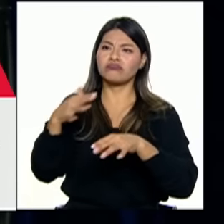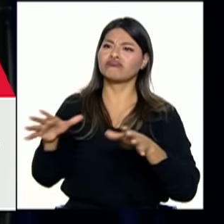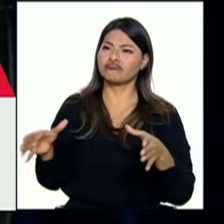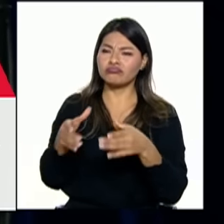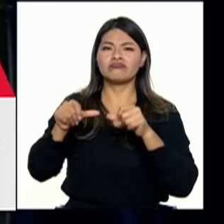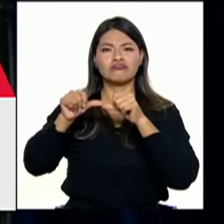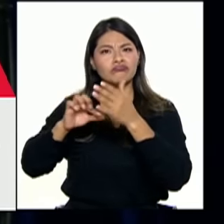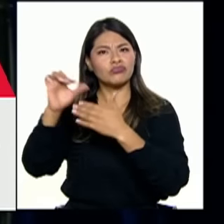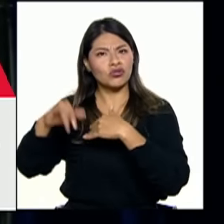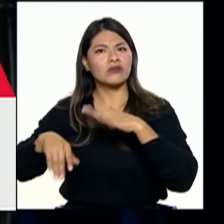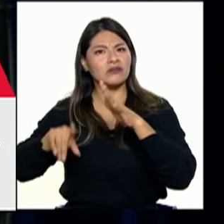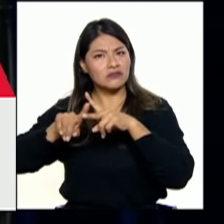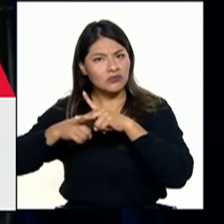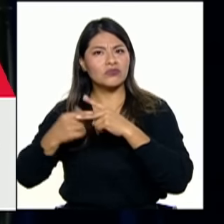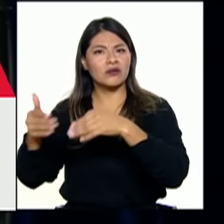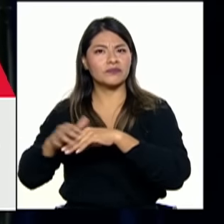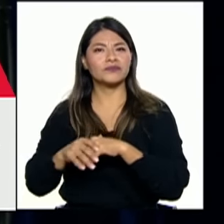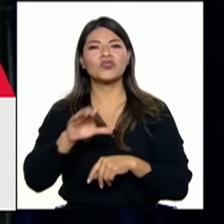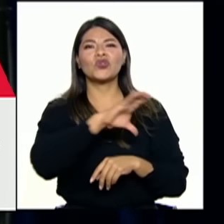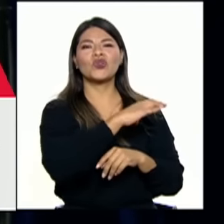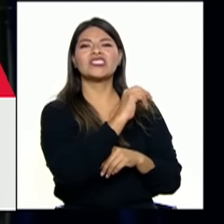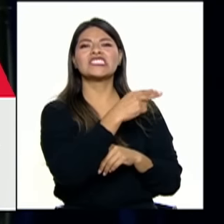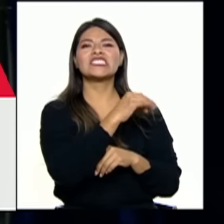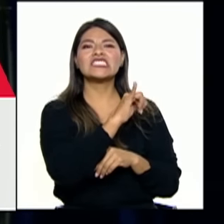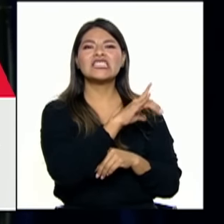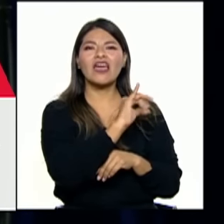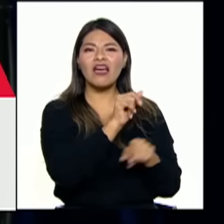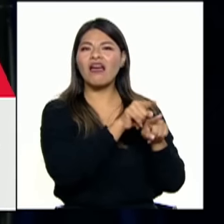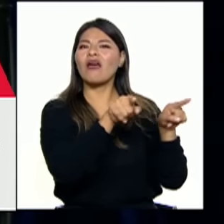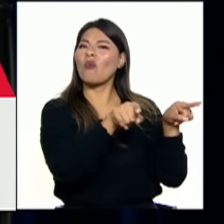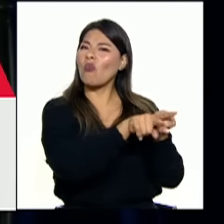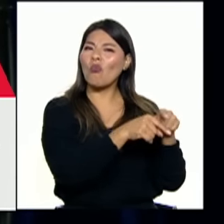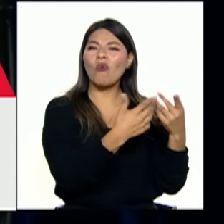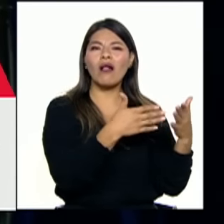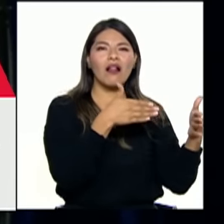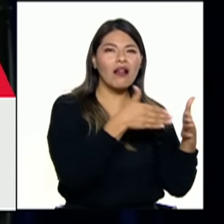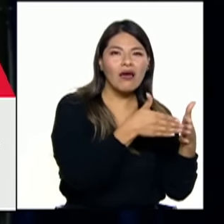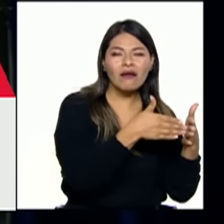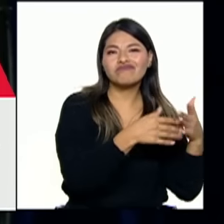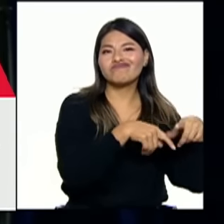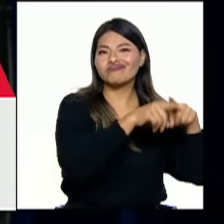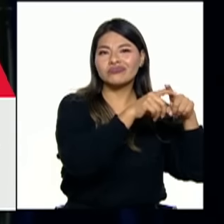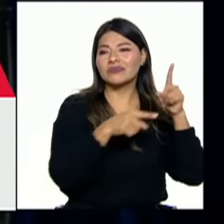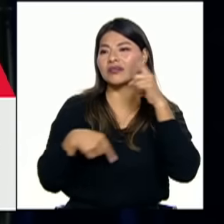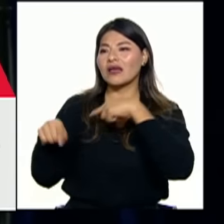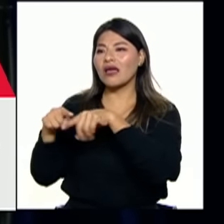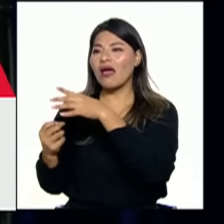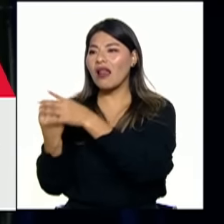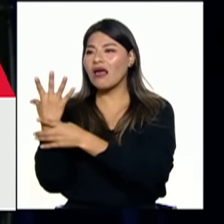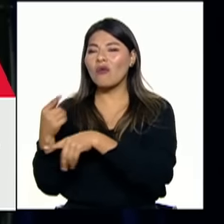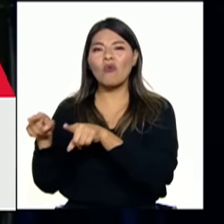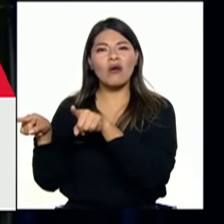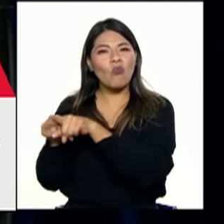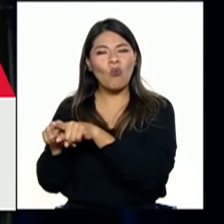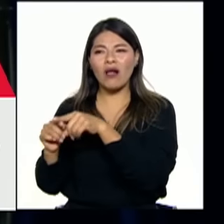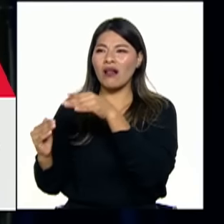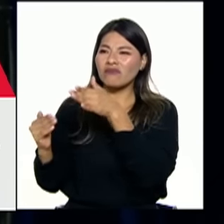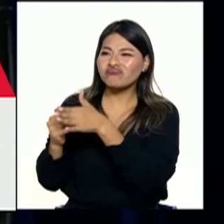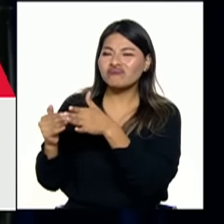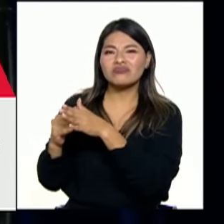proyecto Chinecas está destrabado y Majesihuas en Arequipa seguirá el mismo camino, al igual